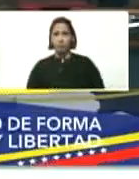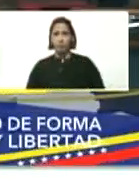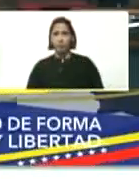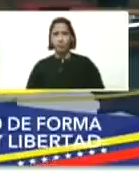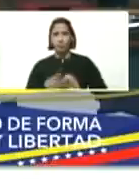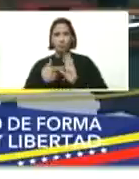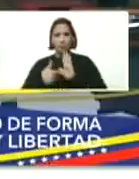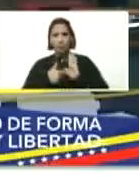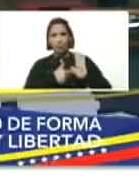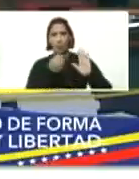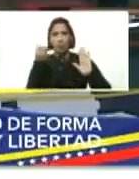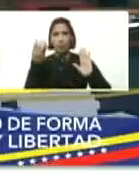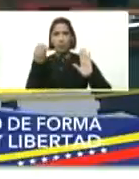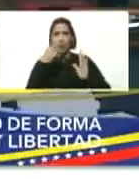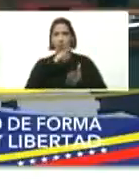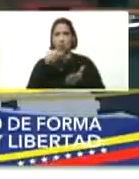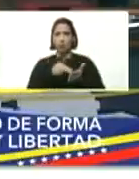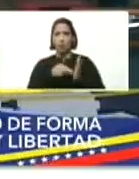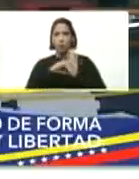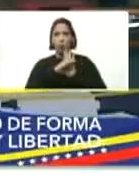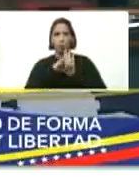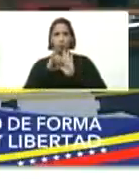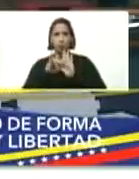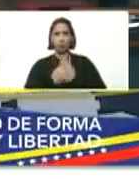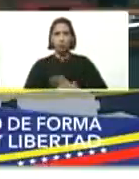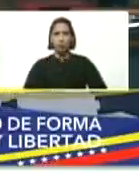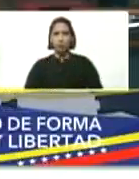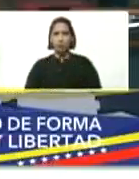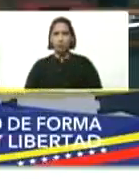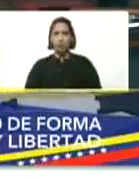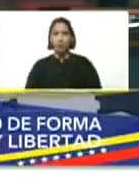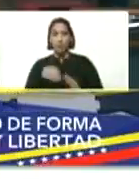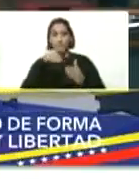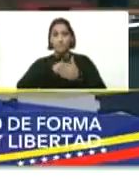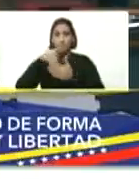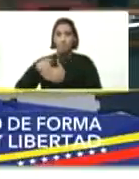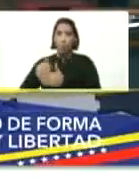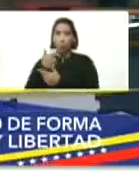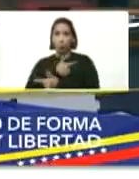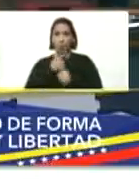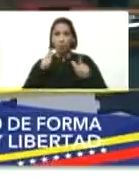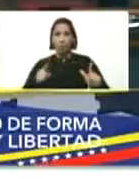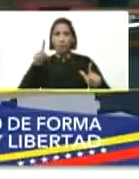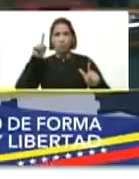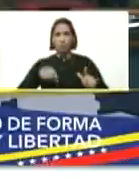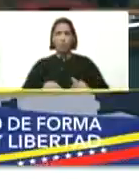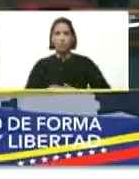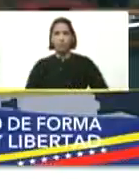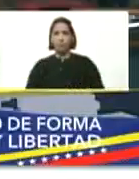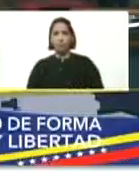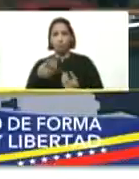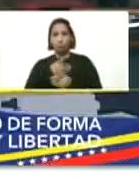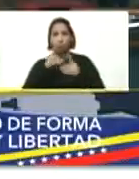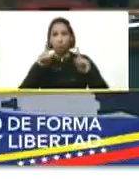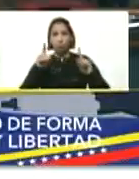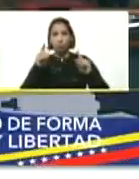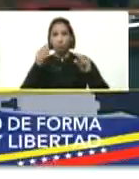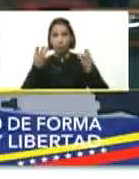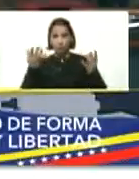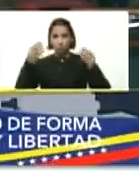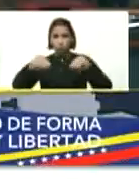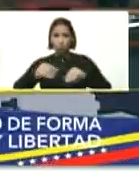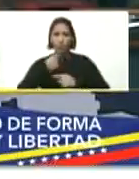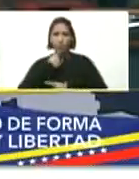representado por la Asamblea Nacional Constituyente, mediante el voto libre y en referendo democrático,